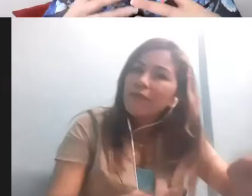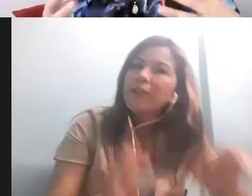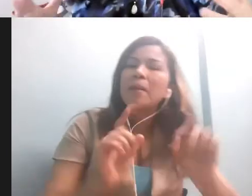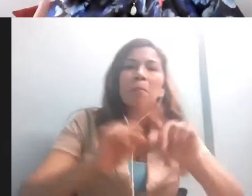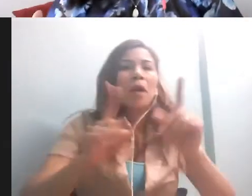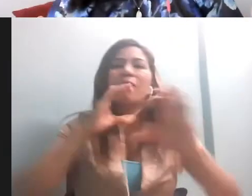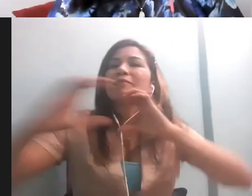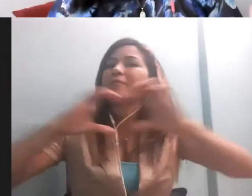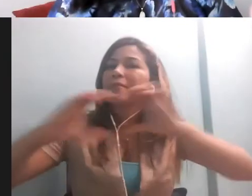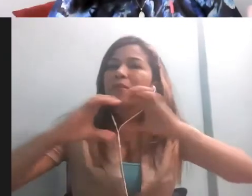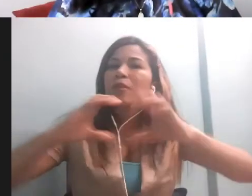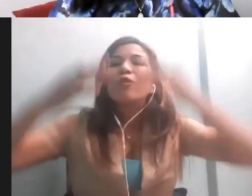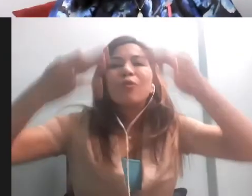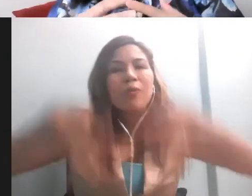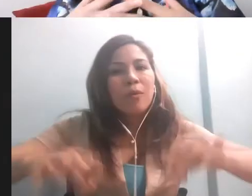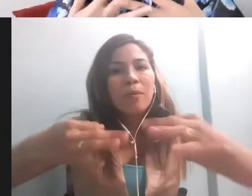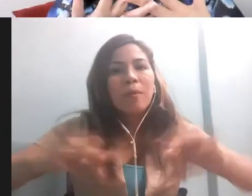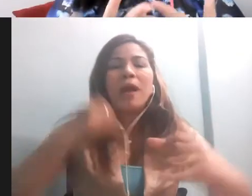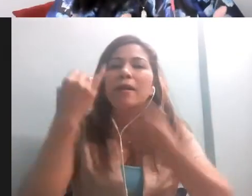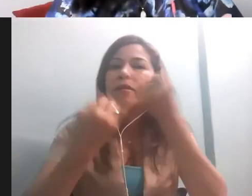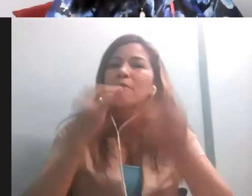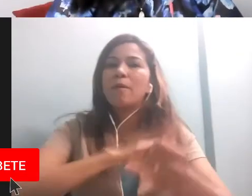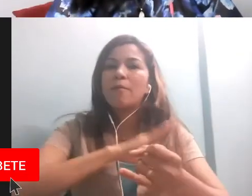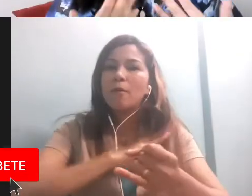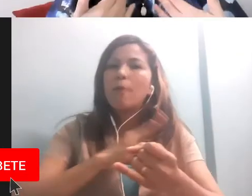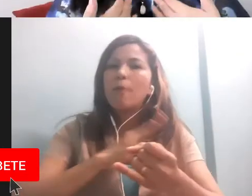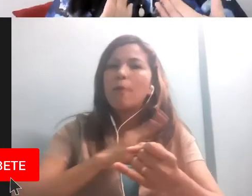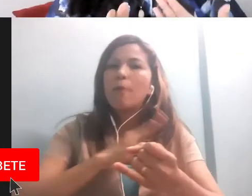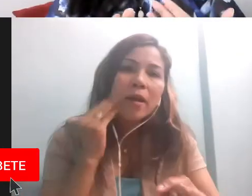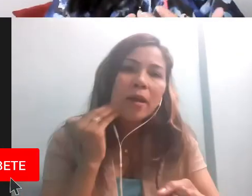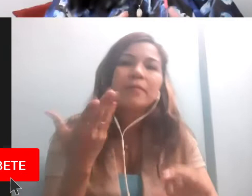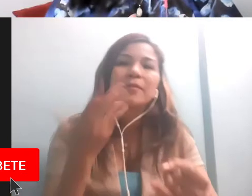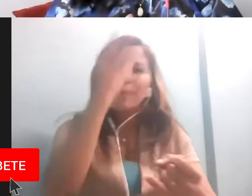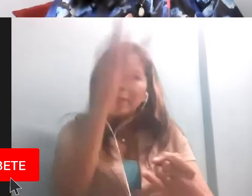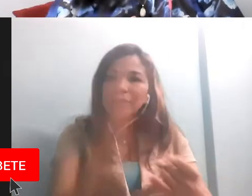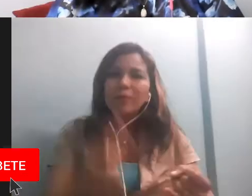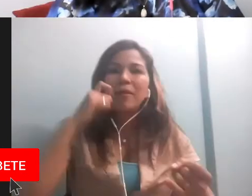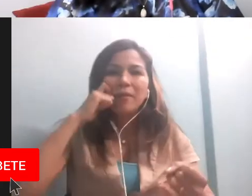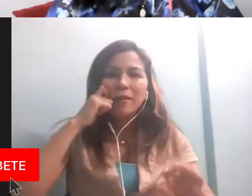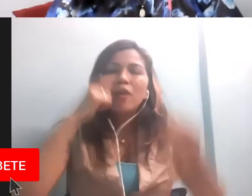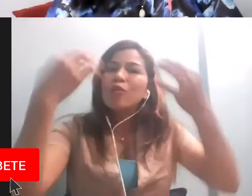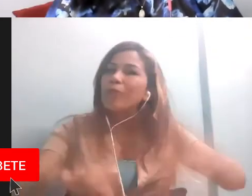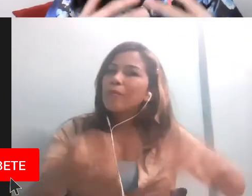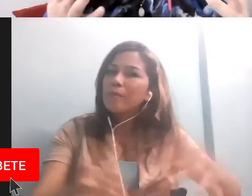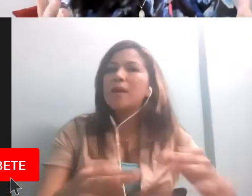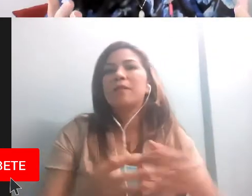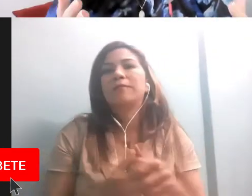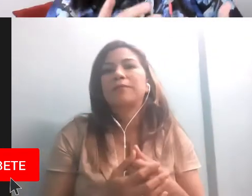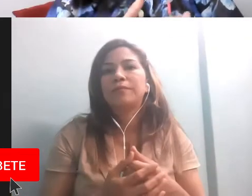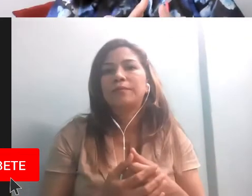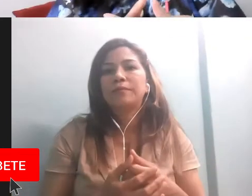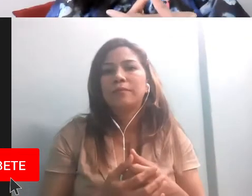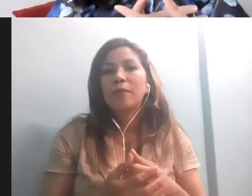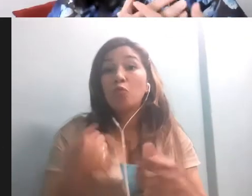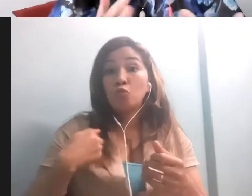comunica, tiene muchas cosas interesantes que contar. He tenido la oportunidad de tener muy cerca a personas con sordas